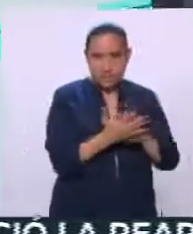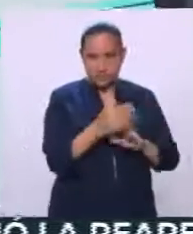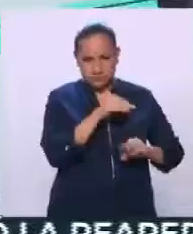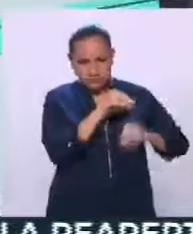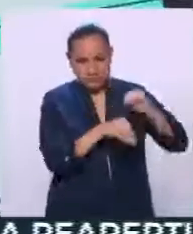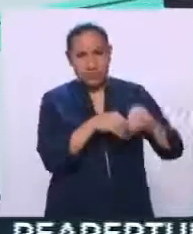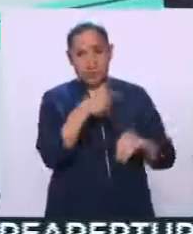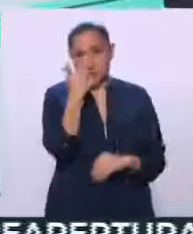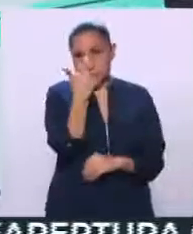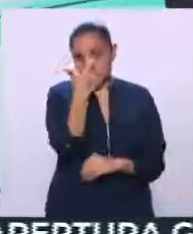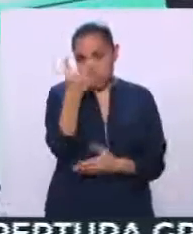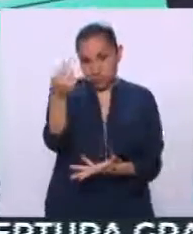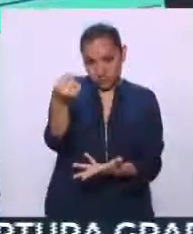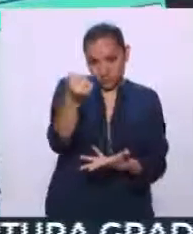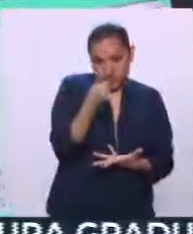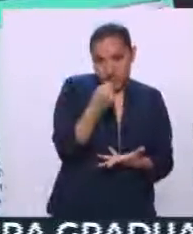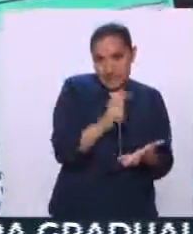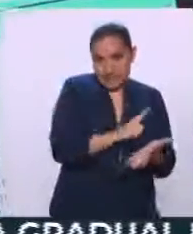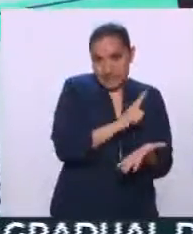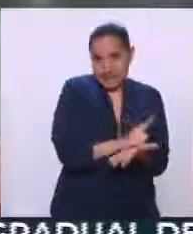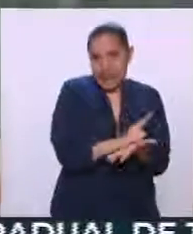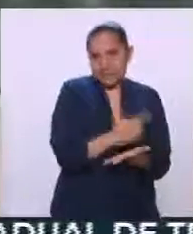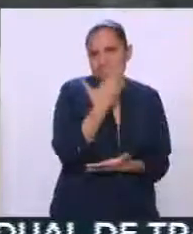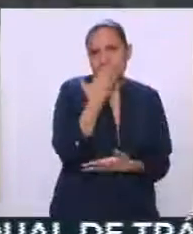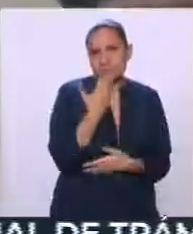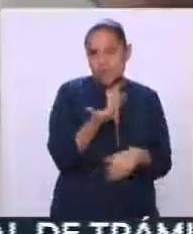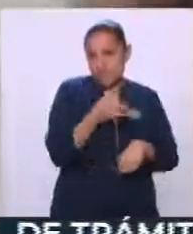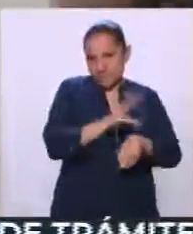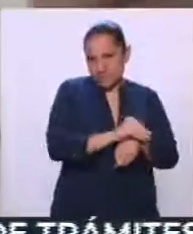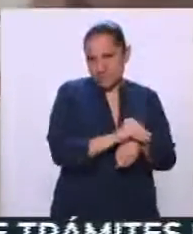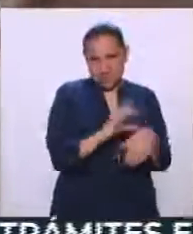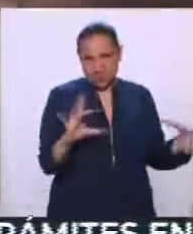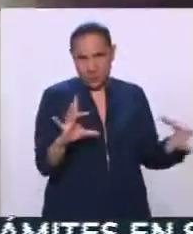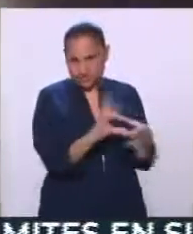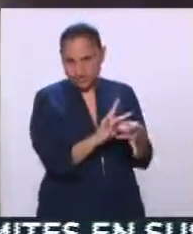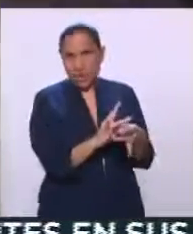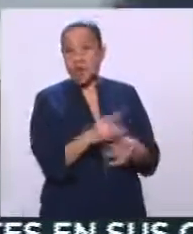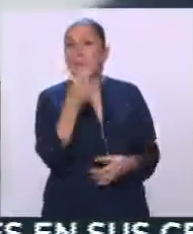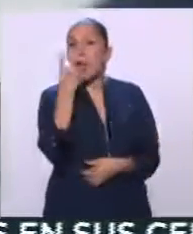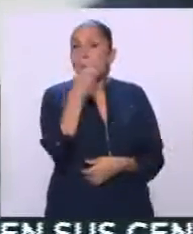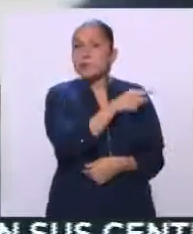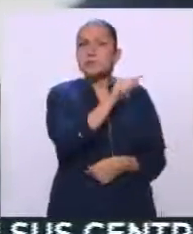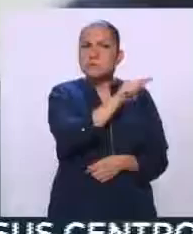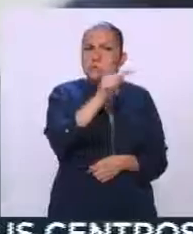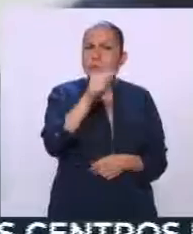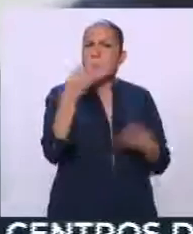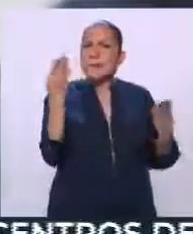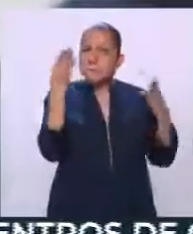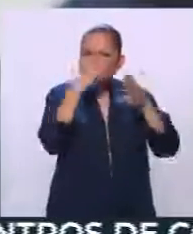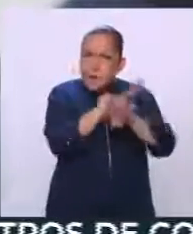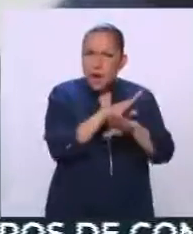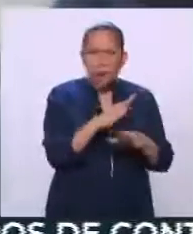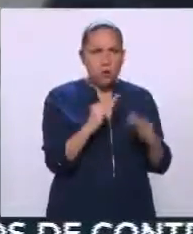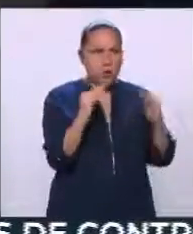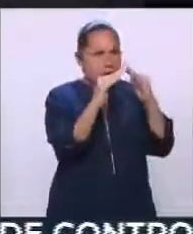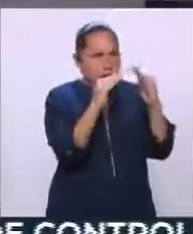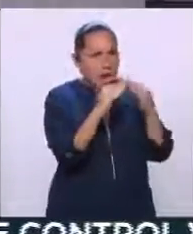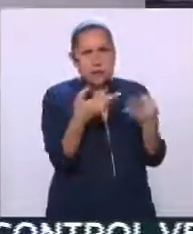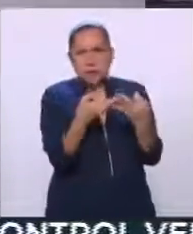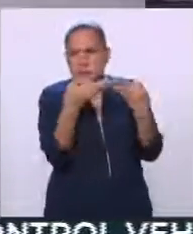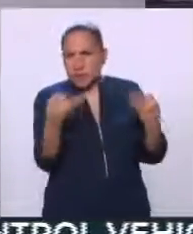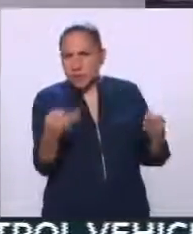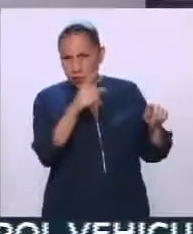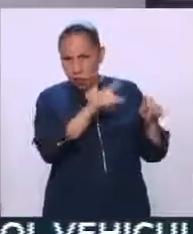ilícita. La Secretaría de la Función Pública inició una indagatoria en torno a las propiedades y cuentas bancarias de Miguel Ángel Osorio Chong, por lo que